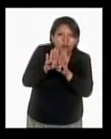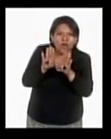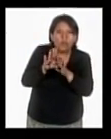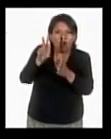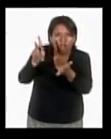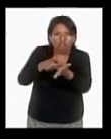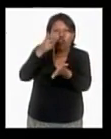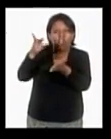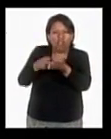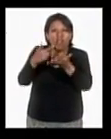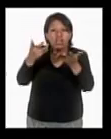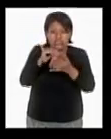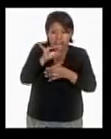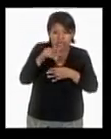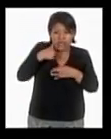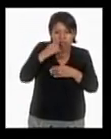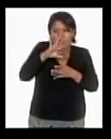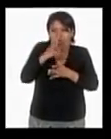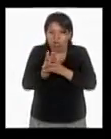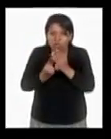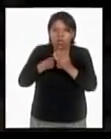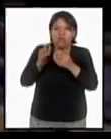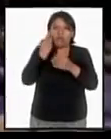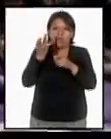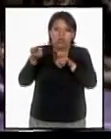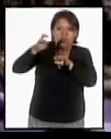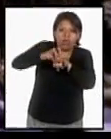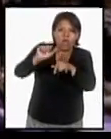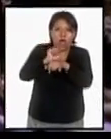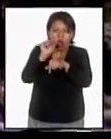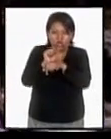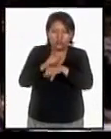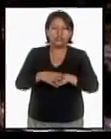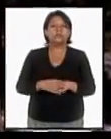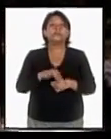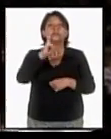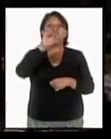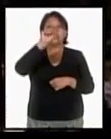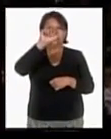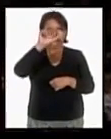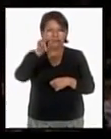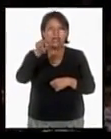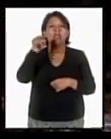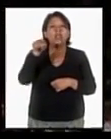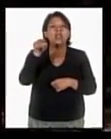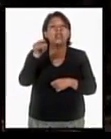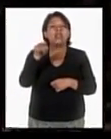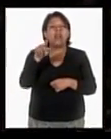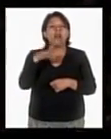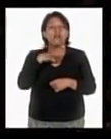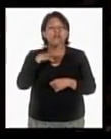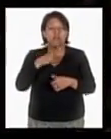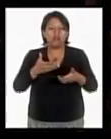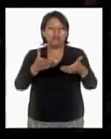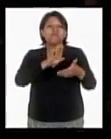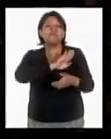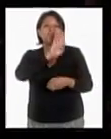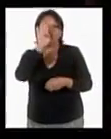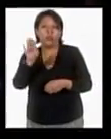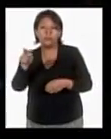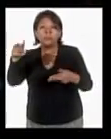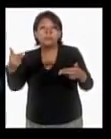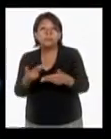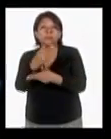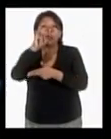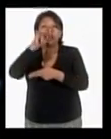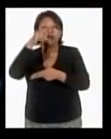repetidas ocasiones Isaac intenta subirse a la patrulla. Isaac Echenedú encontró a la muerte en la calle. Nació en Nigeria